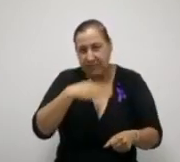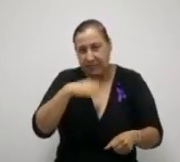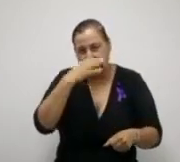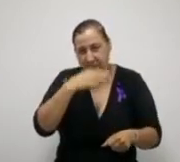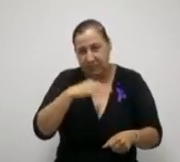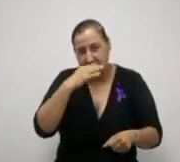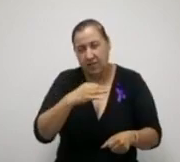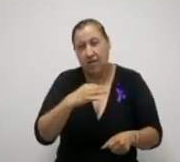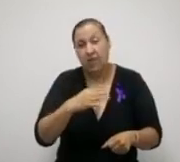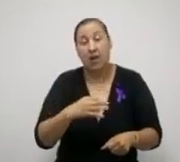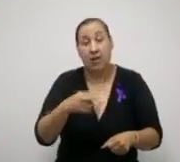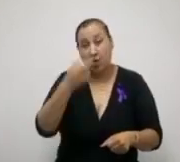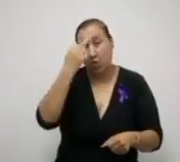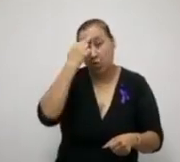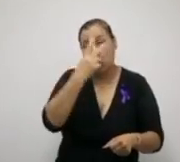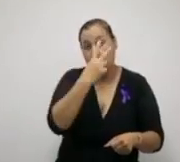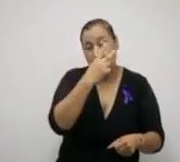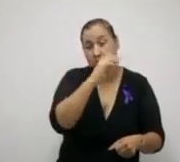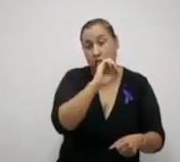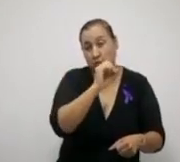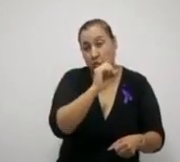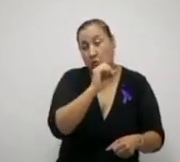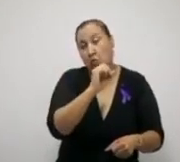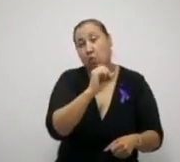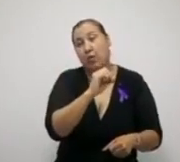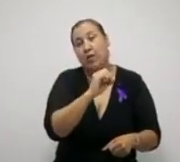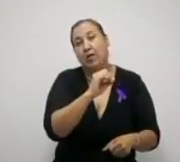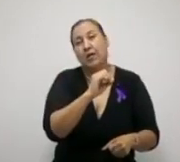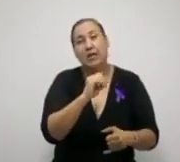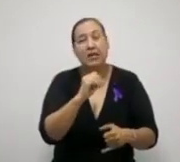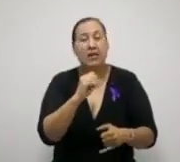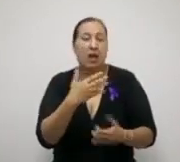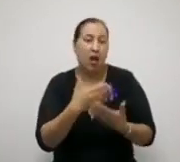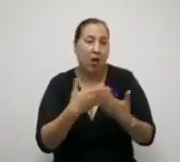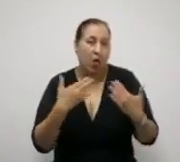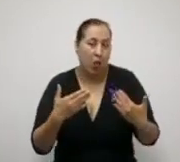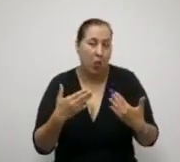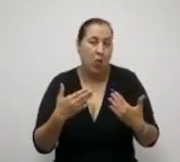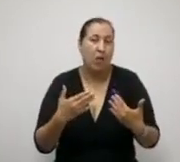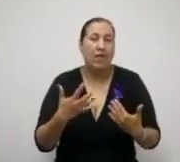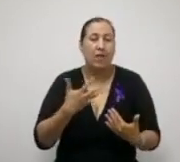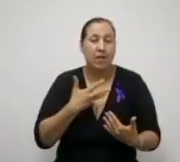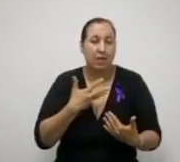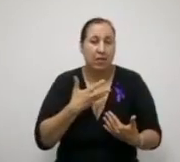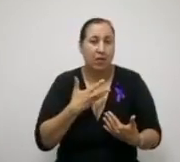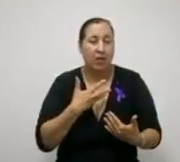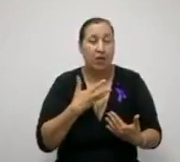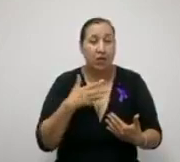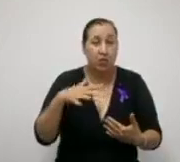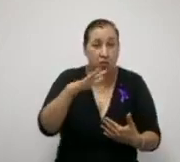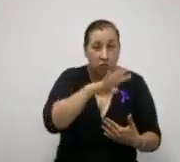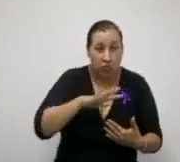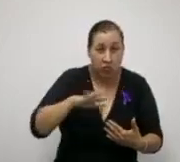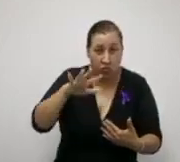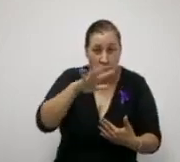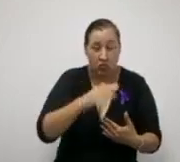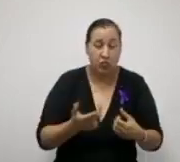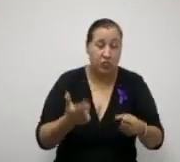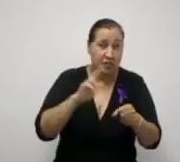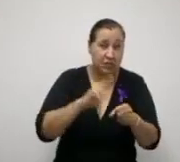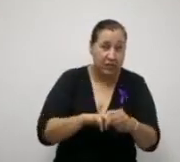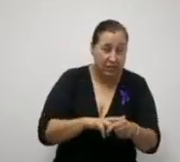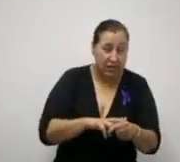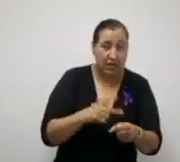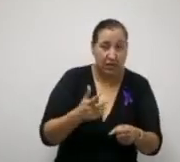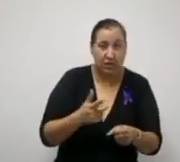que, recordemos, inició el 2 de octubre del 2022 y a la fecha ya hemos identificado en todas las unidades médicas y hospitales del